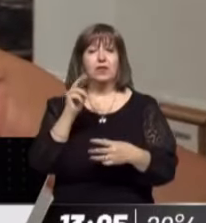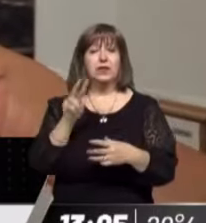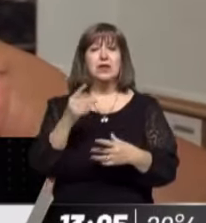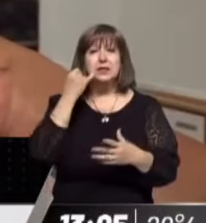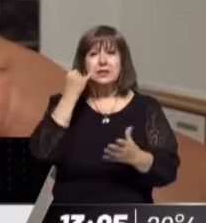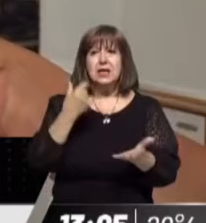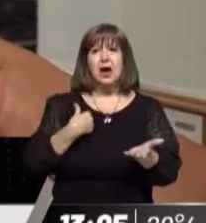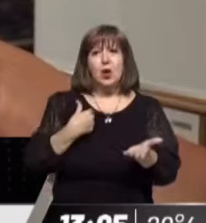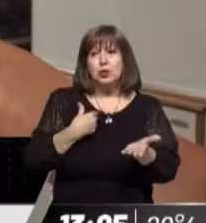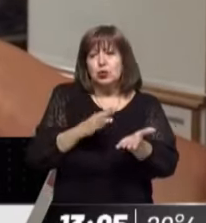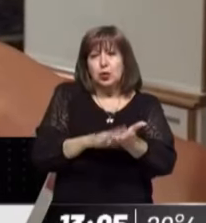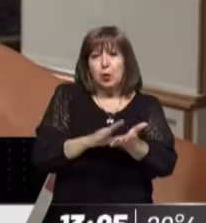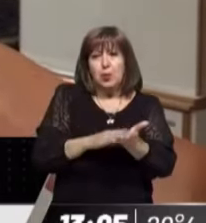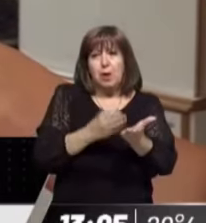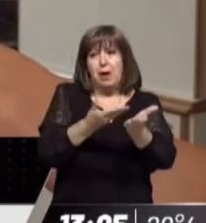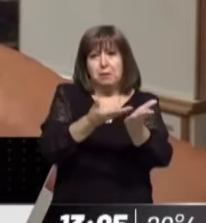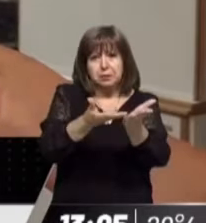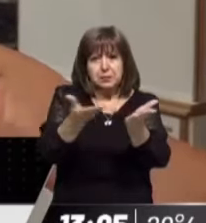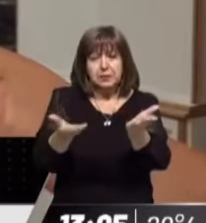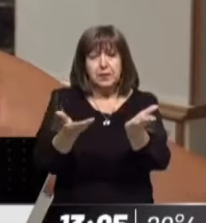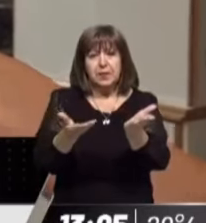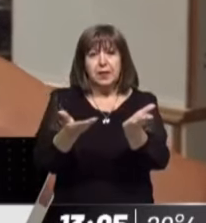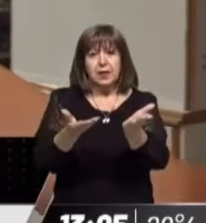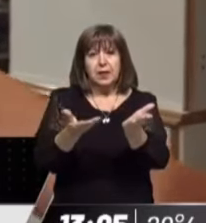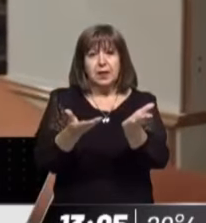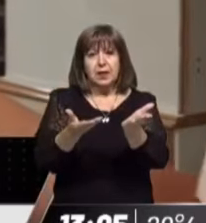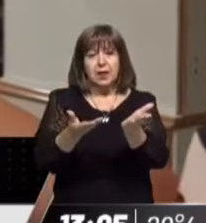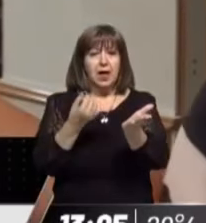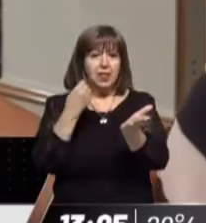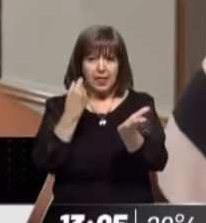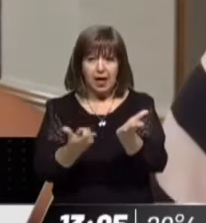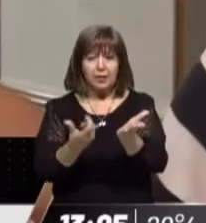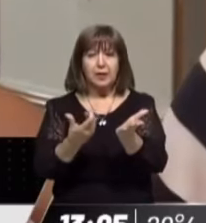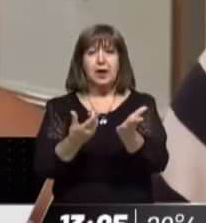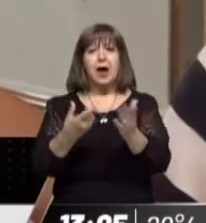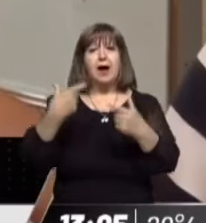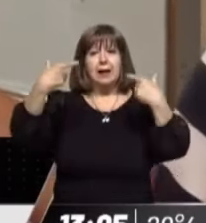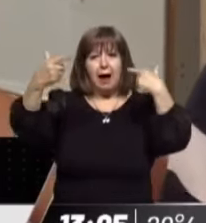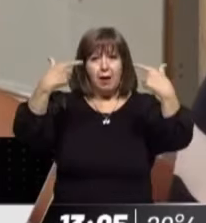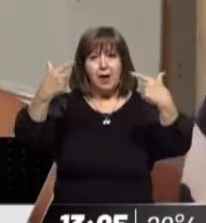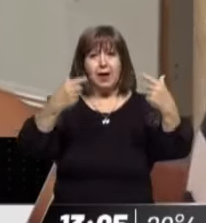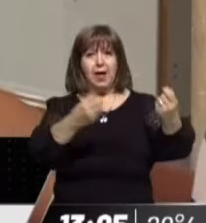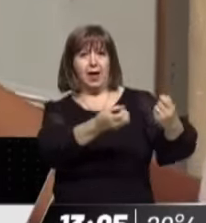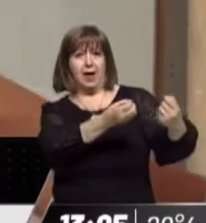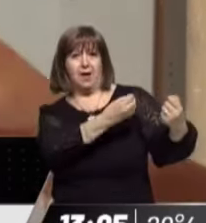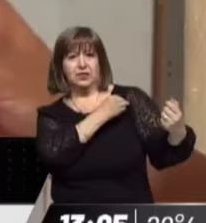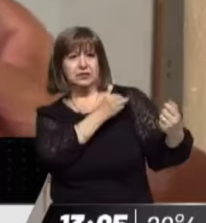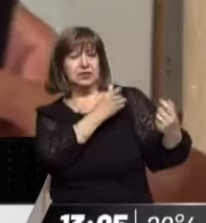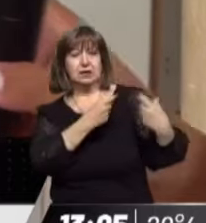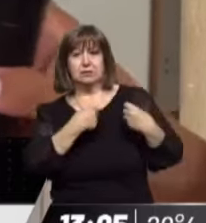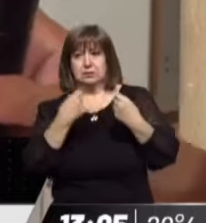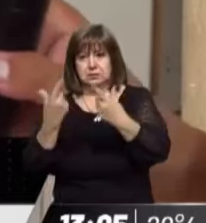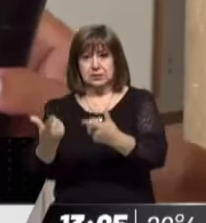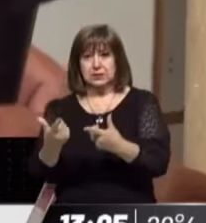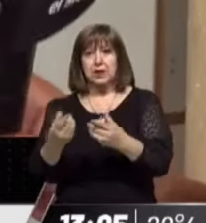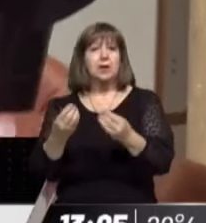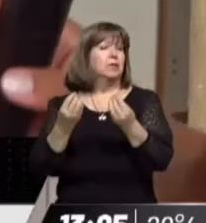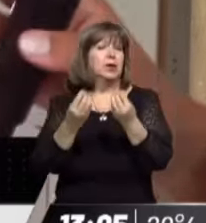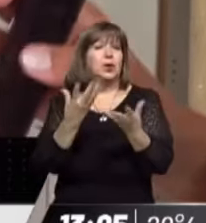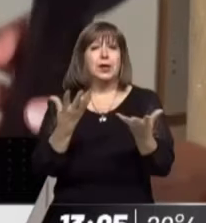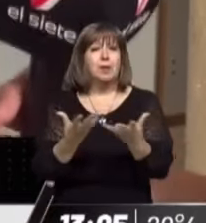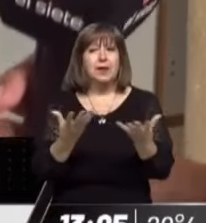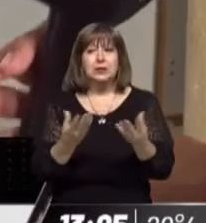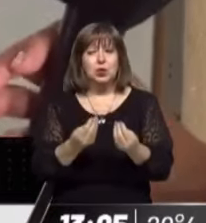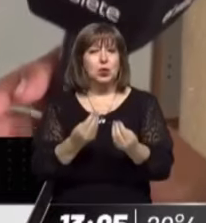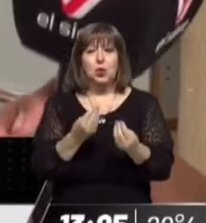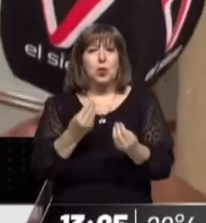pruebas muchas muchas Cómo se llama cámaras que nos han pasado los chicos Gustavo contanos Cómo fue el hecho fue